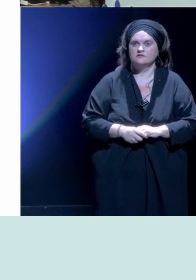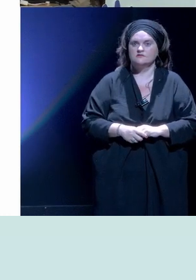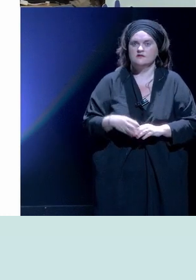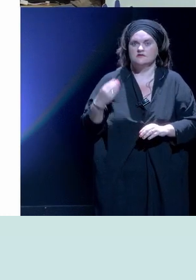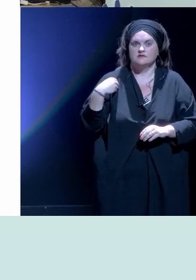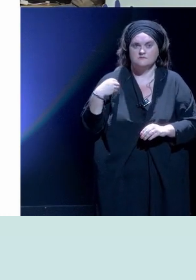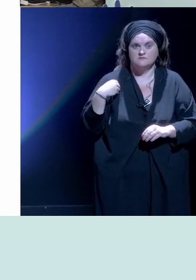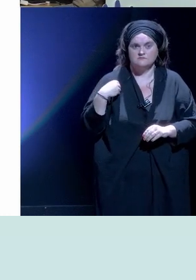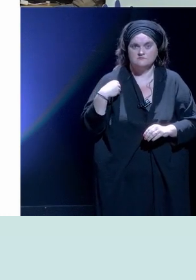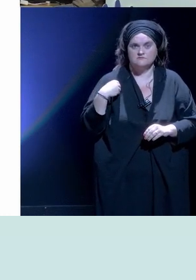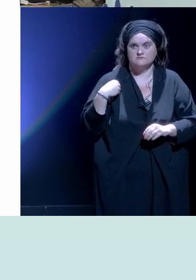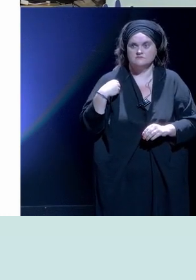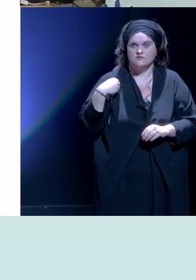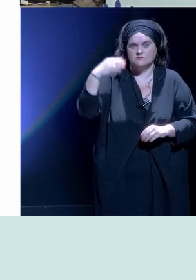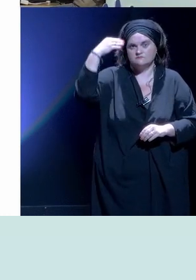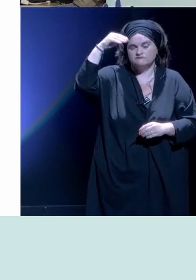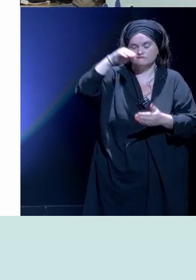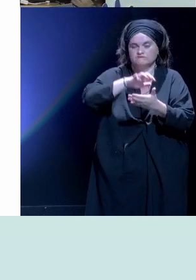de mi tesis doctoral.